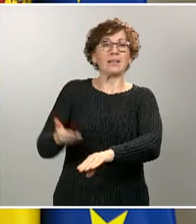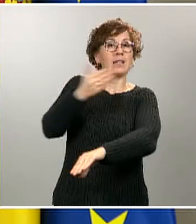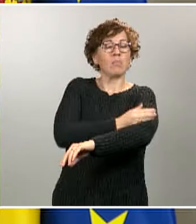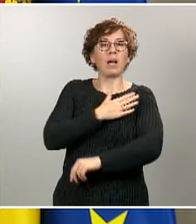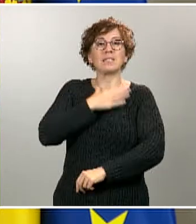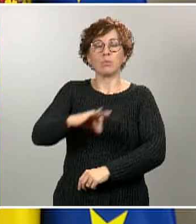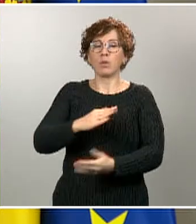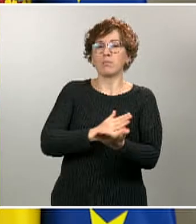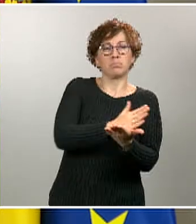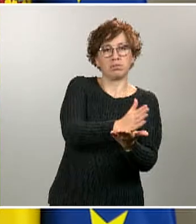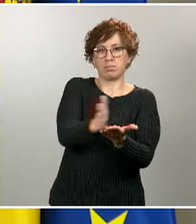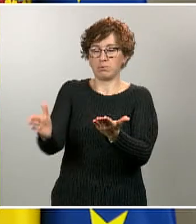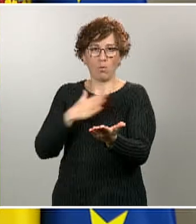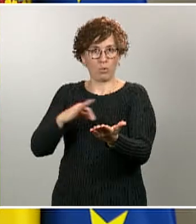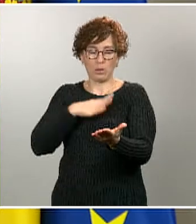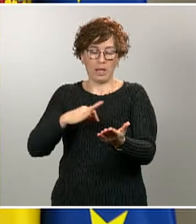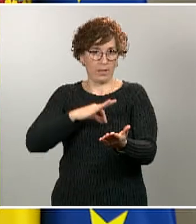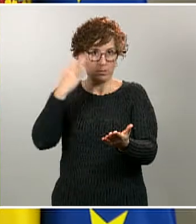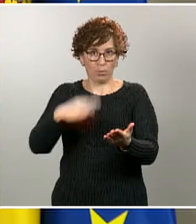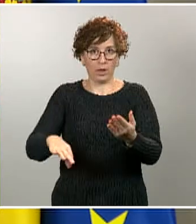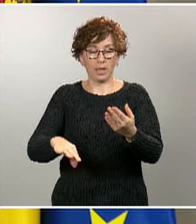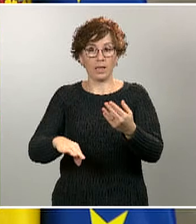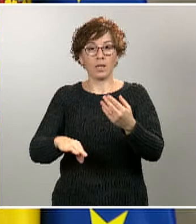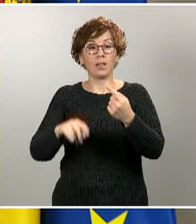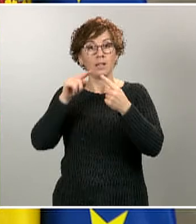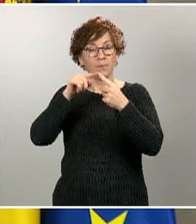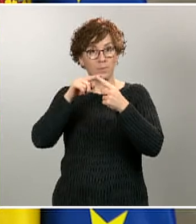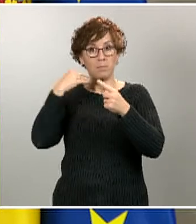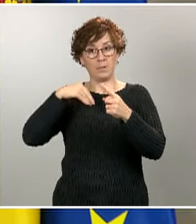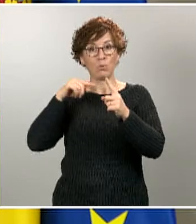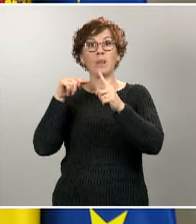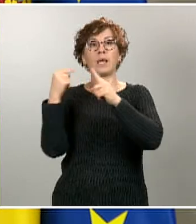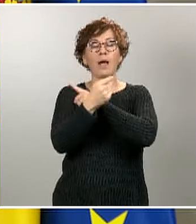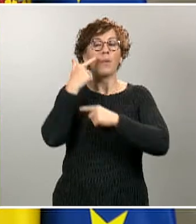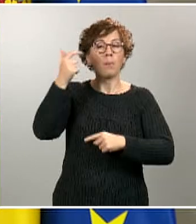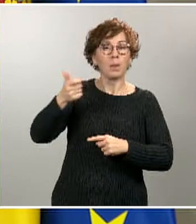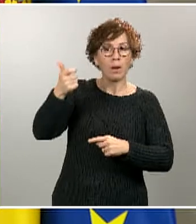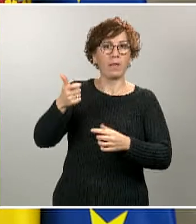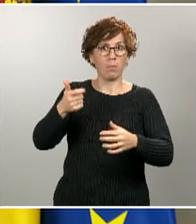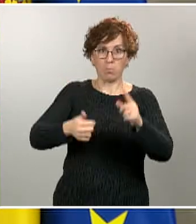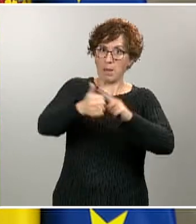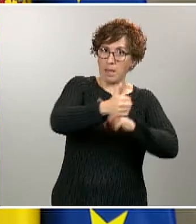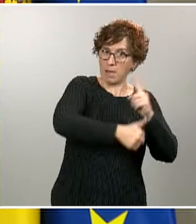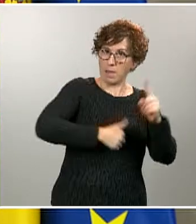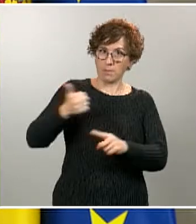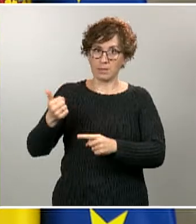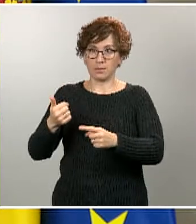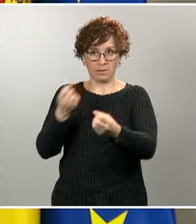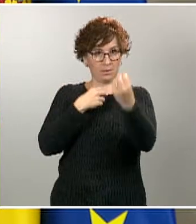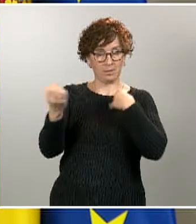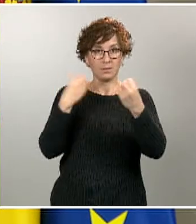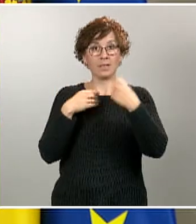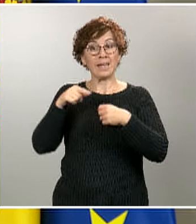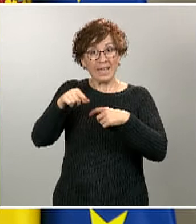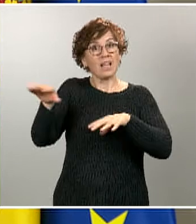los indicadores, el estudio de prevalencia, pero no el único, nos irán diciendo. Y además estas decisiones, que tienen mucha complejidad,